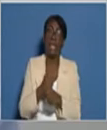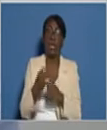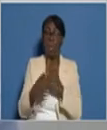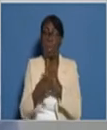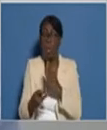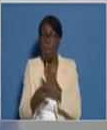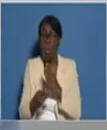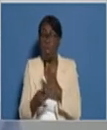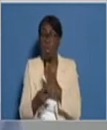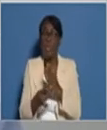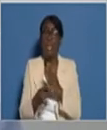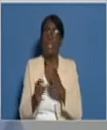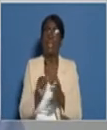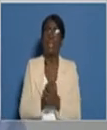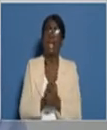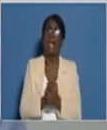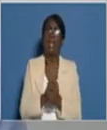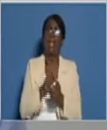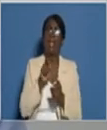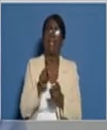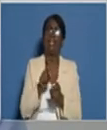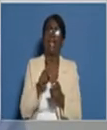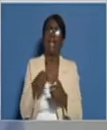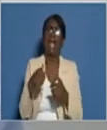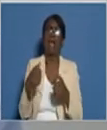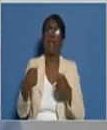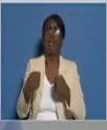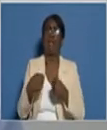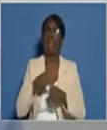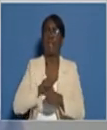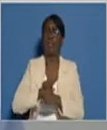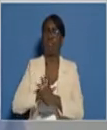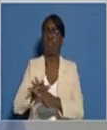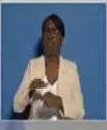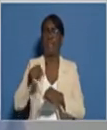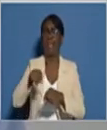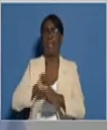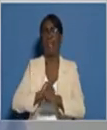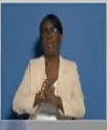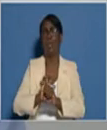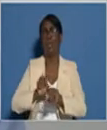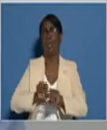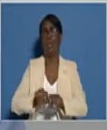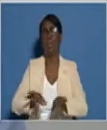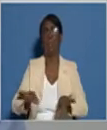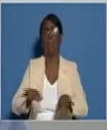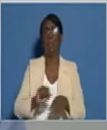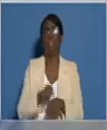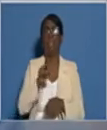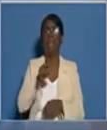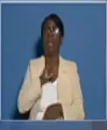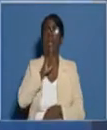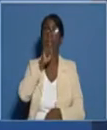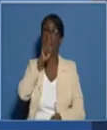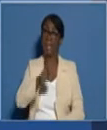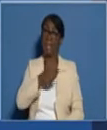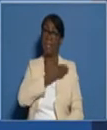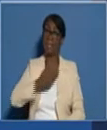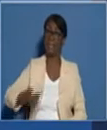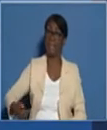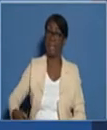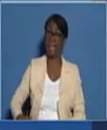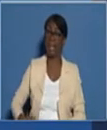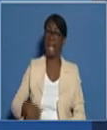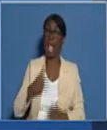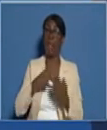extrema multidimensional que están siendo afectados en medio de esta pandemia. En realidad, el señor presidente ha anunciado que